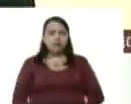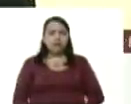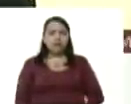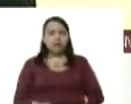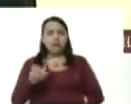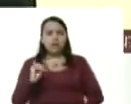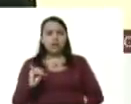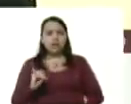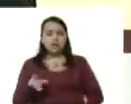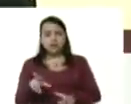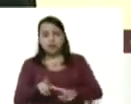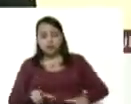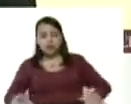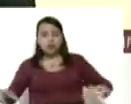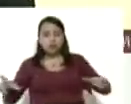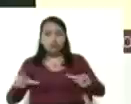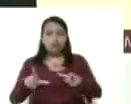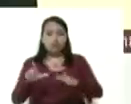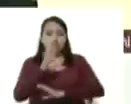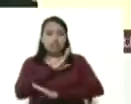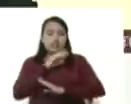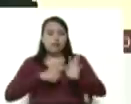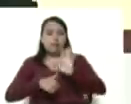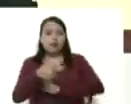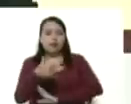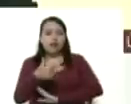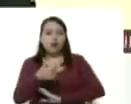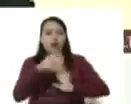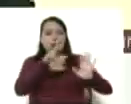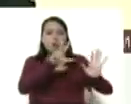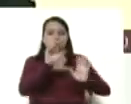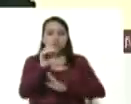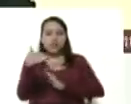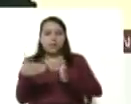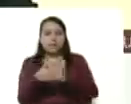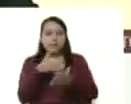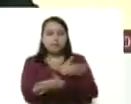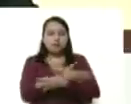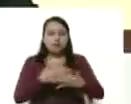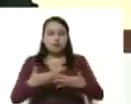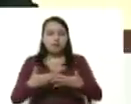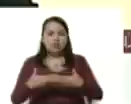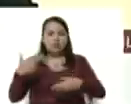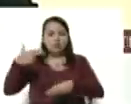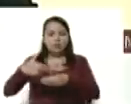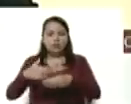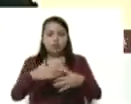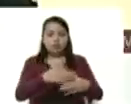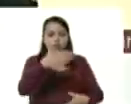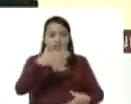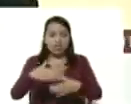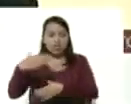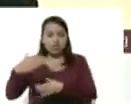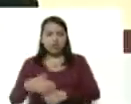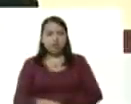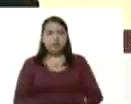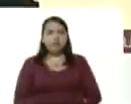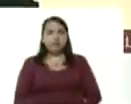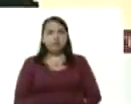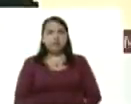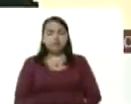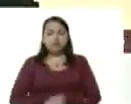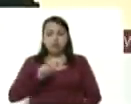una zona que tiene más de 80 mil millones de barriles de petróleo liviano.